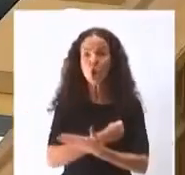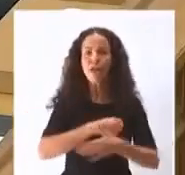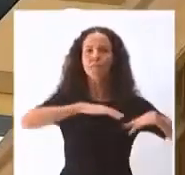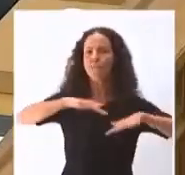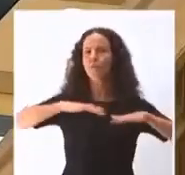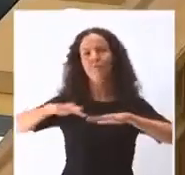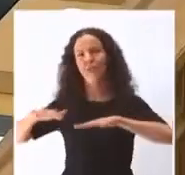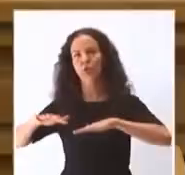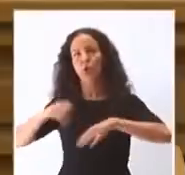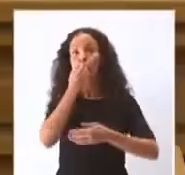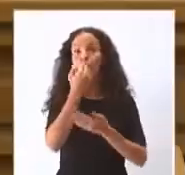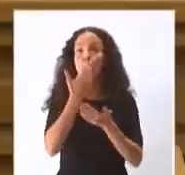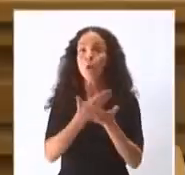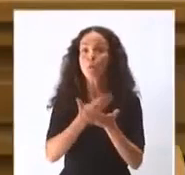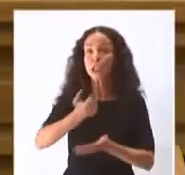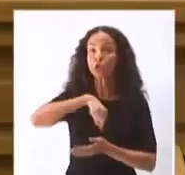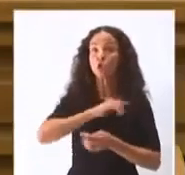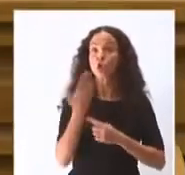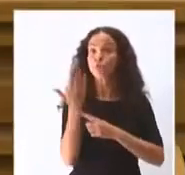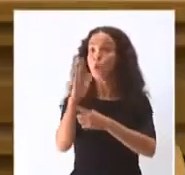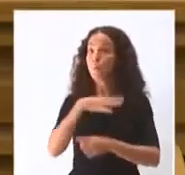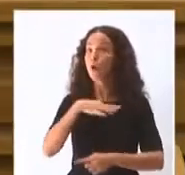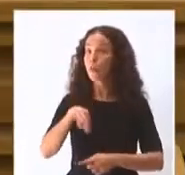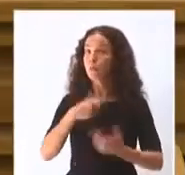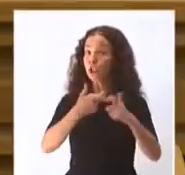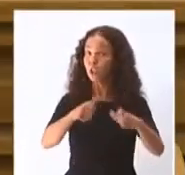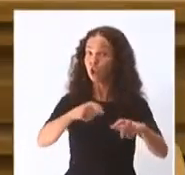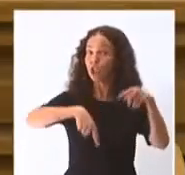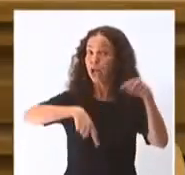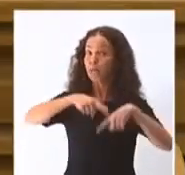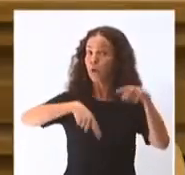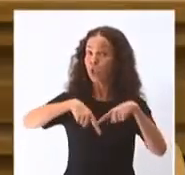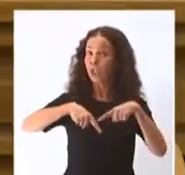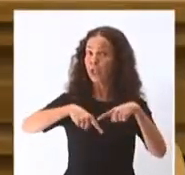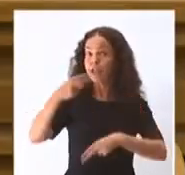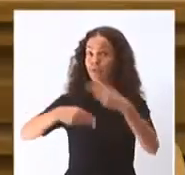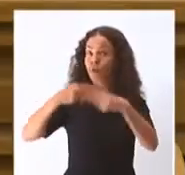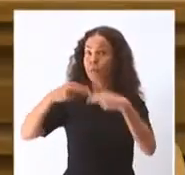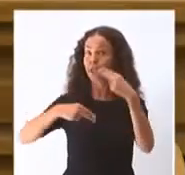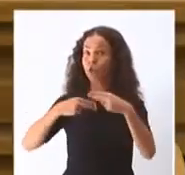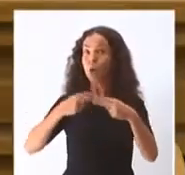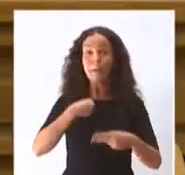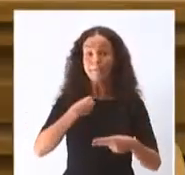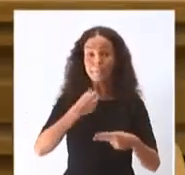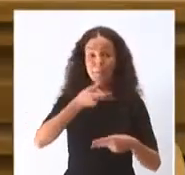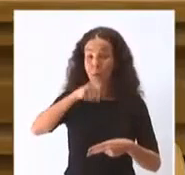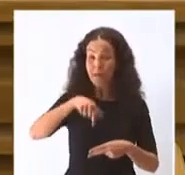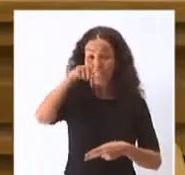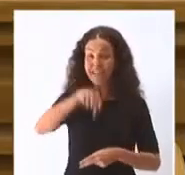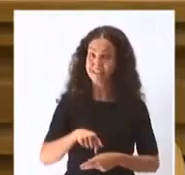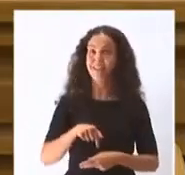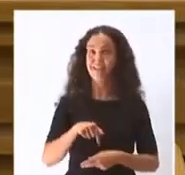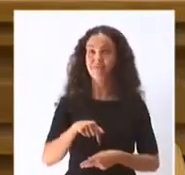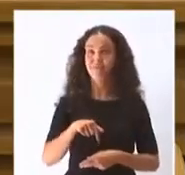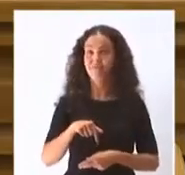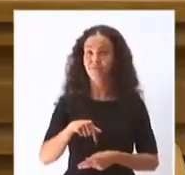y las propuestas que les podemos plantear en este sector del transporte y con fomento es este mismo mes vamos